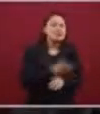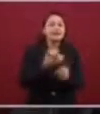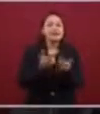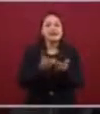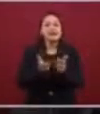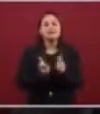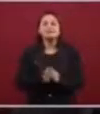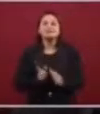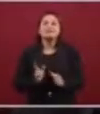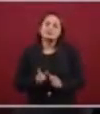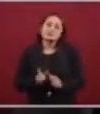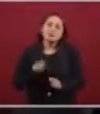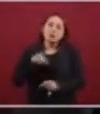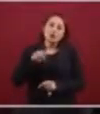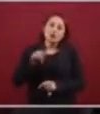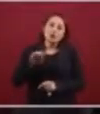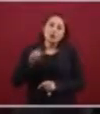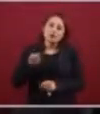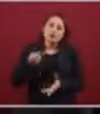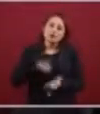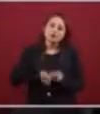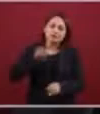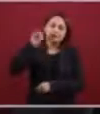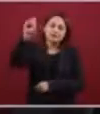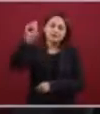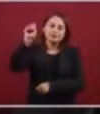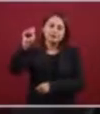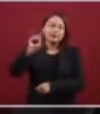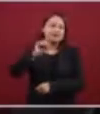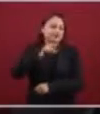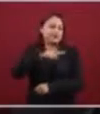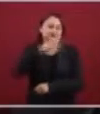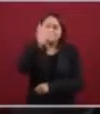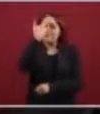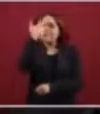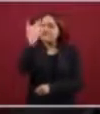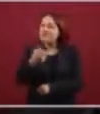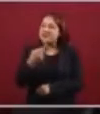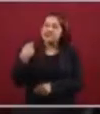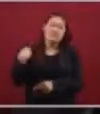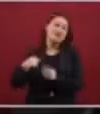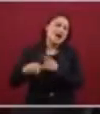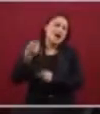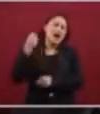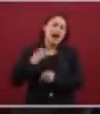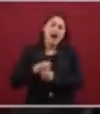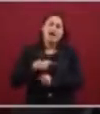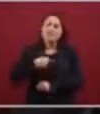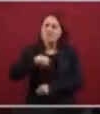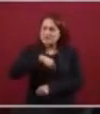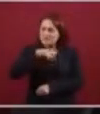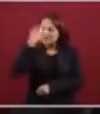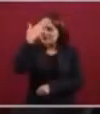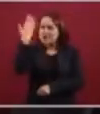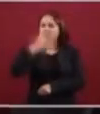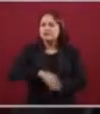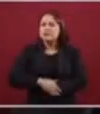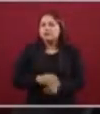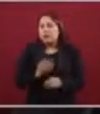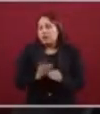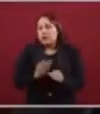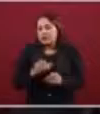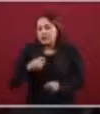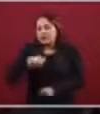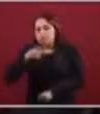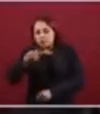en torno al sindicato de Notimex. Esto ya, como tú lo refieres, viene de años atrás. Sí. La pregunta concreta es, ¿tú qué harás